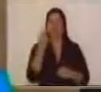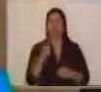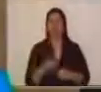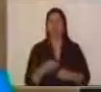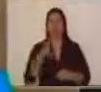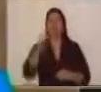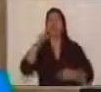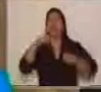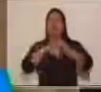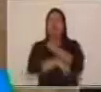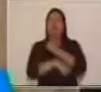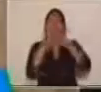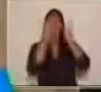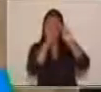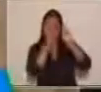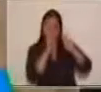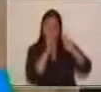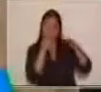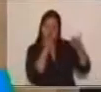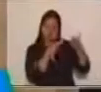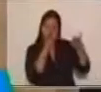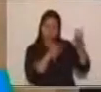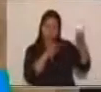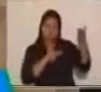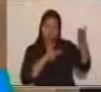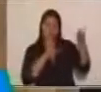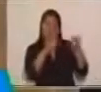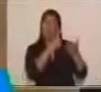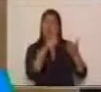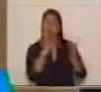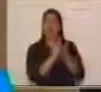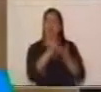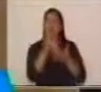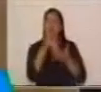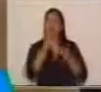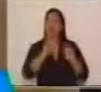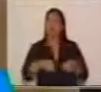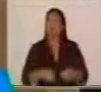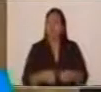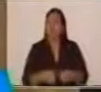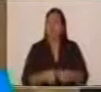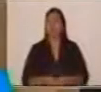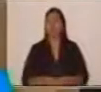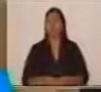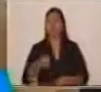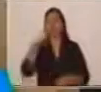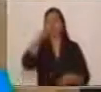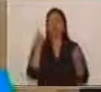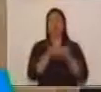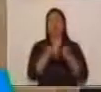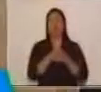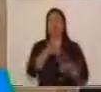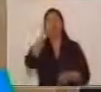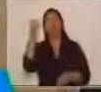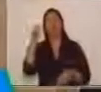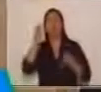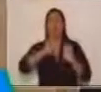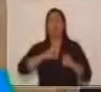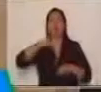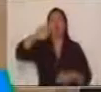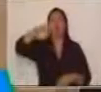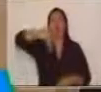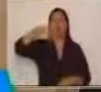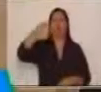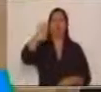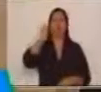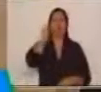obras literarias que cada uno puede contemplar. Asimismo, Miguel de Cervantes. A él lo vamos a ver en